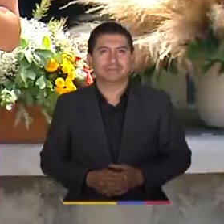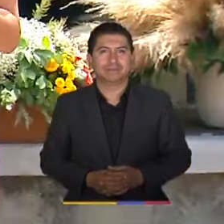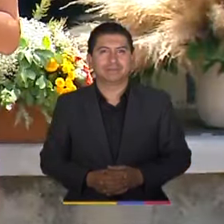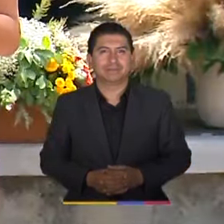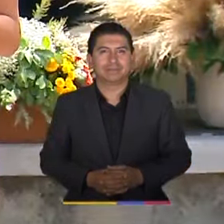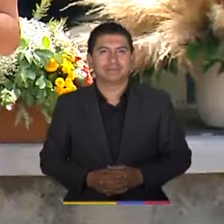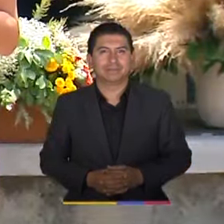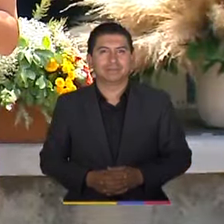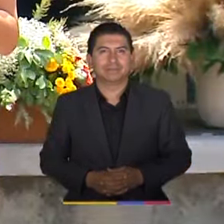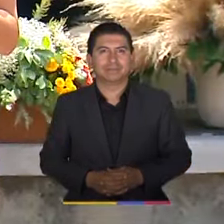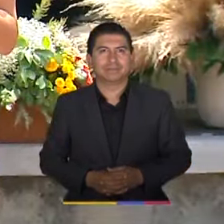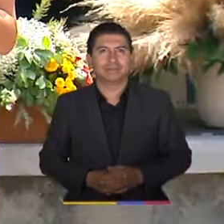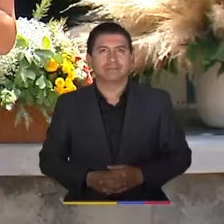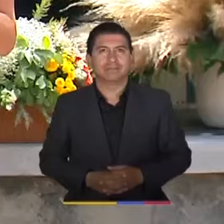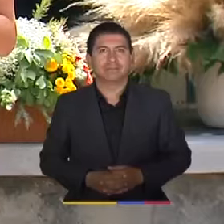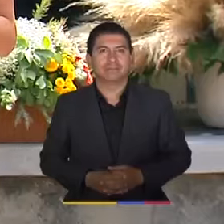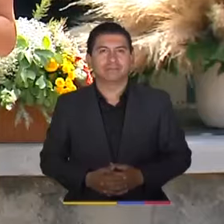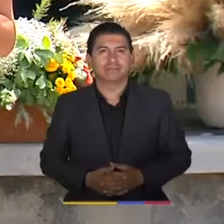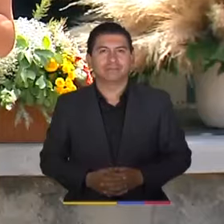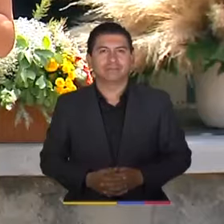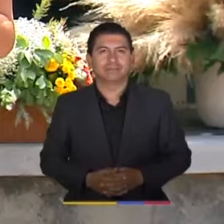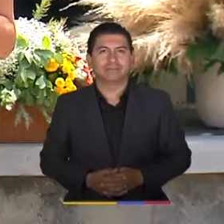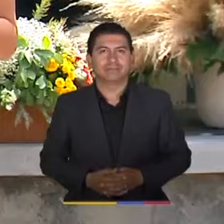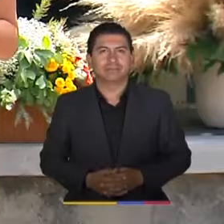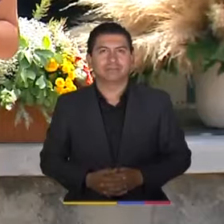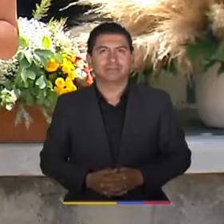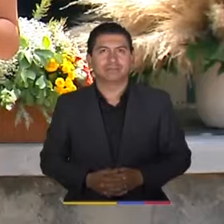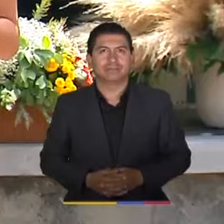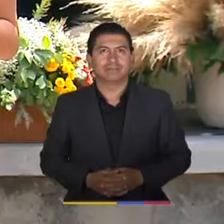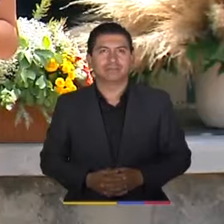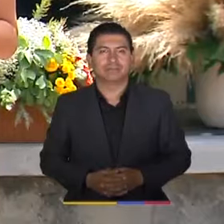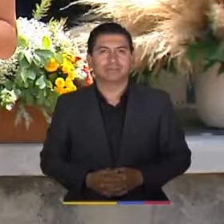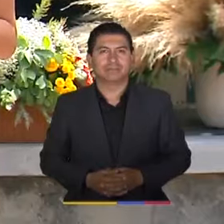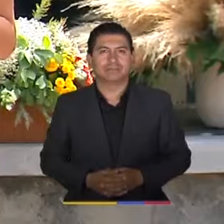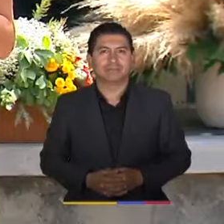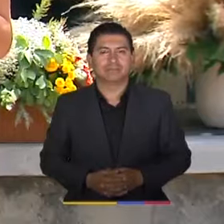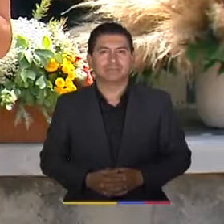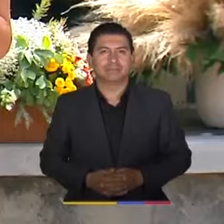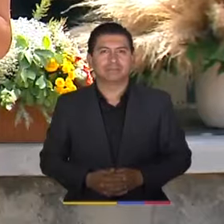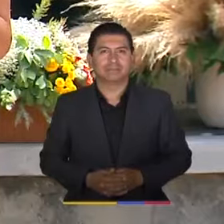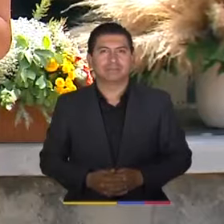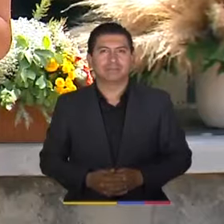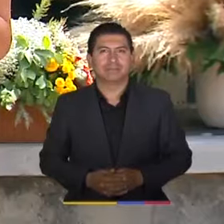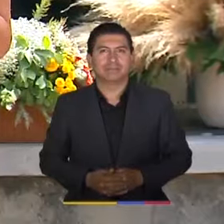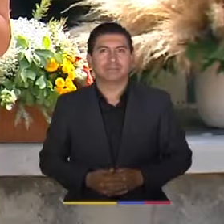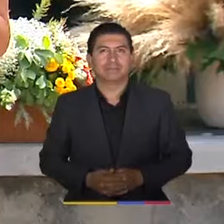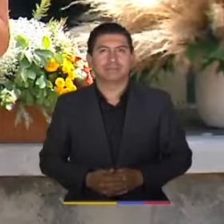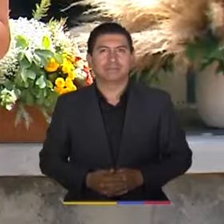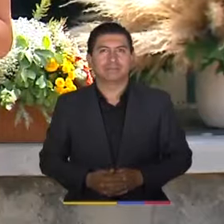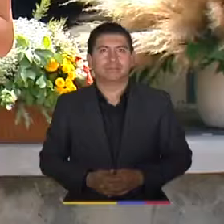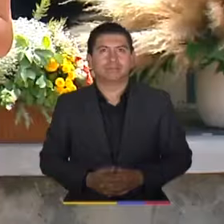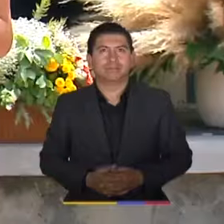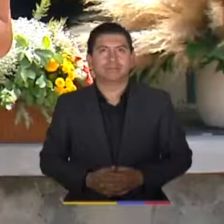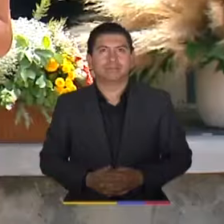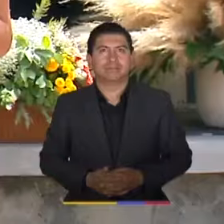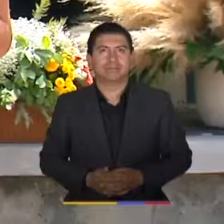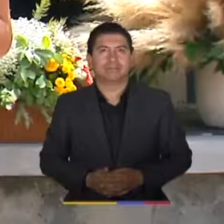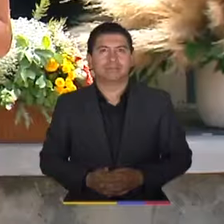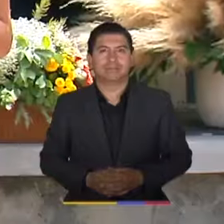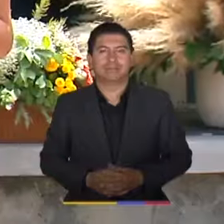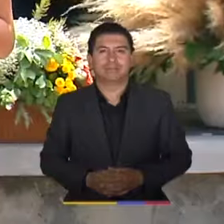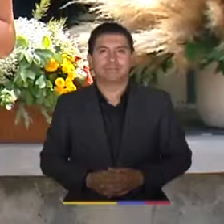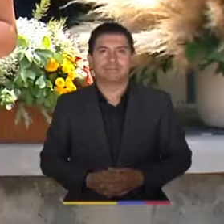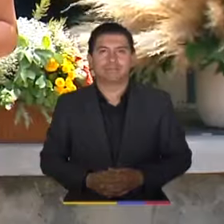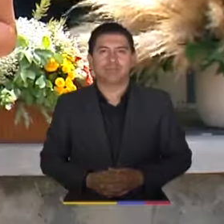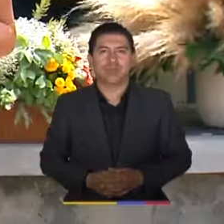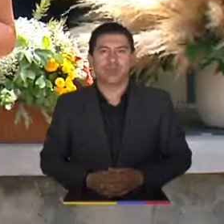Y así concluye este traspaso que se desarrolló en un ambiente diplomático y de unidad entre los países que están asistiendo a